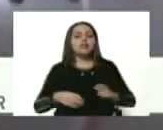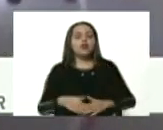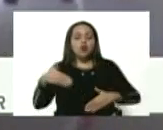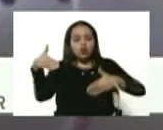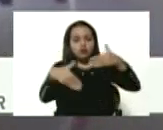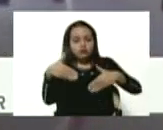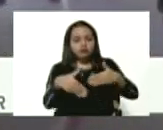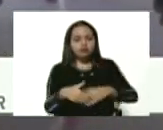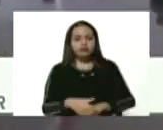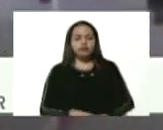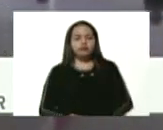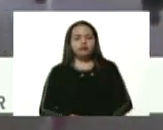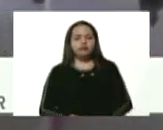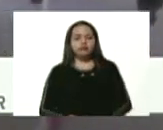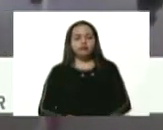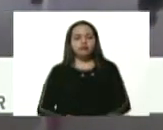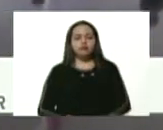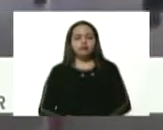electorales.